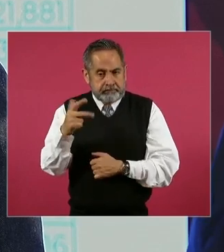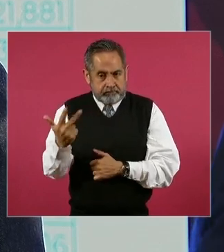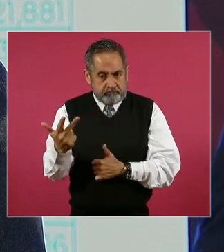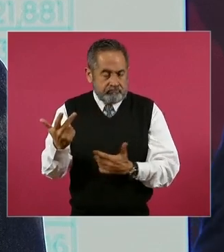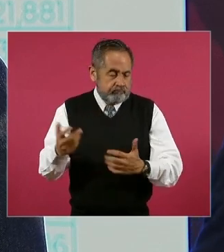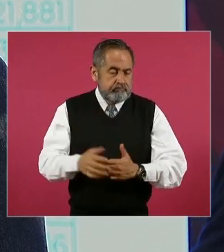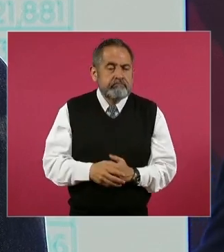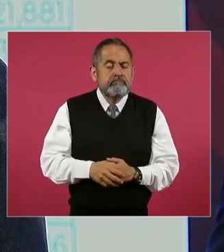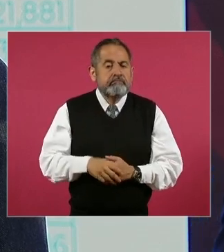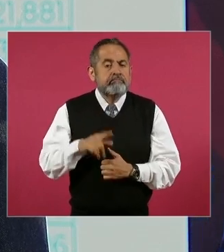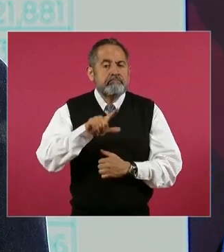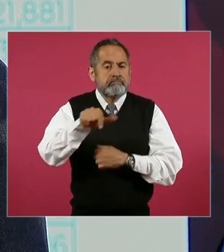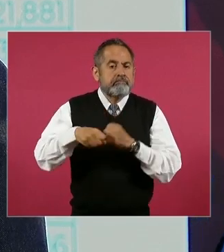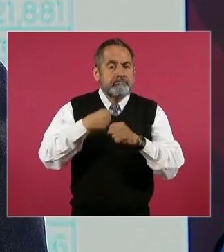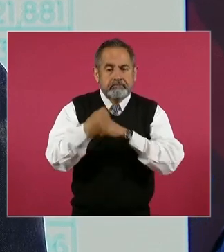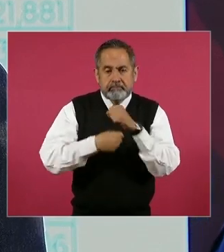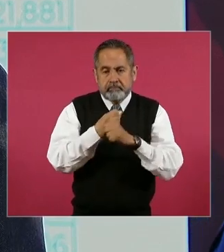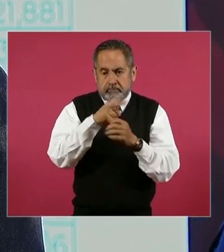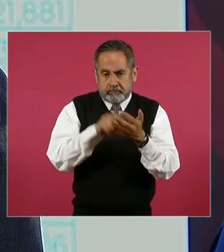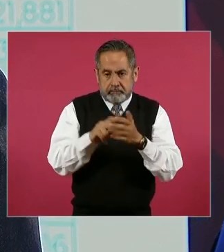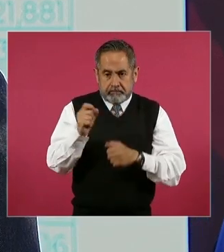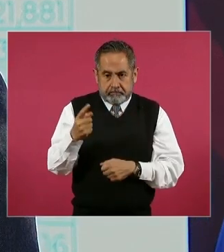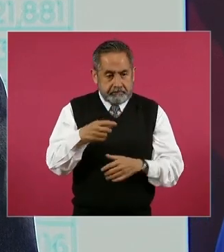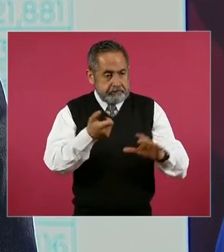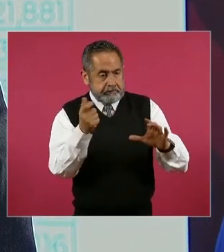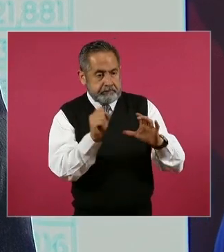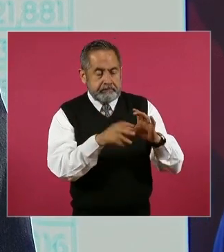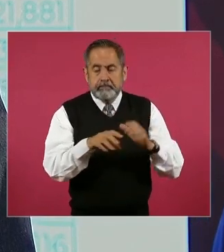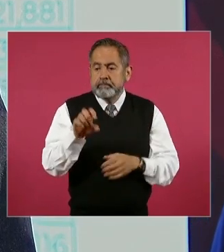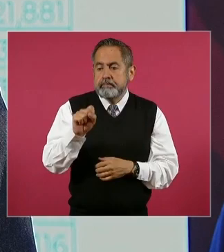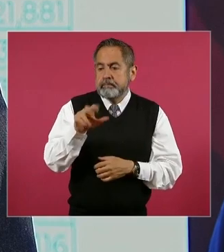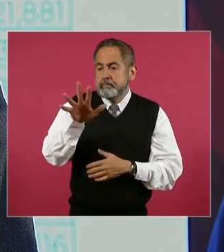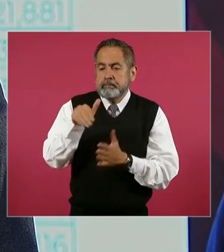7,628 el año 20 65 m